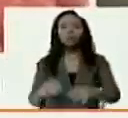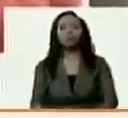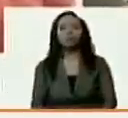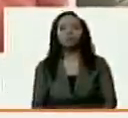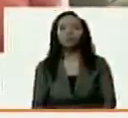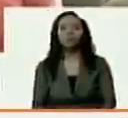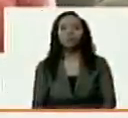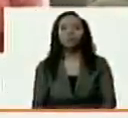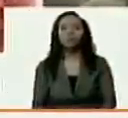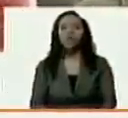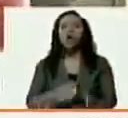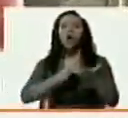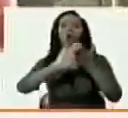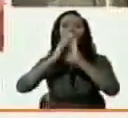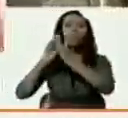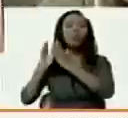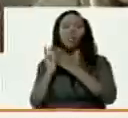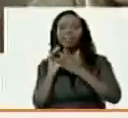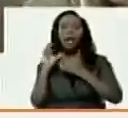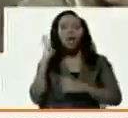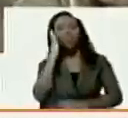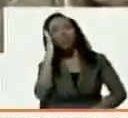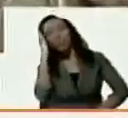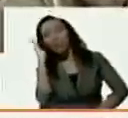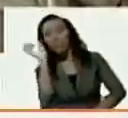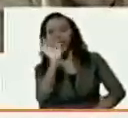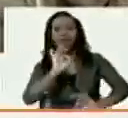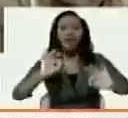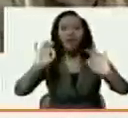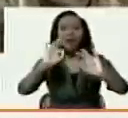de comunistas trasnochados.